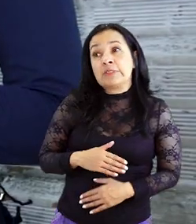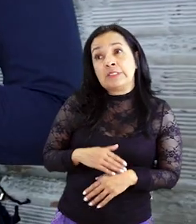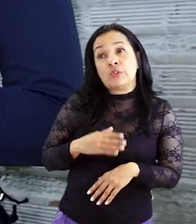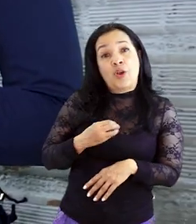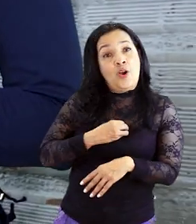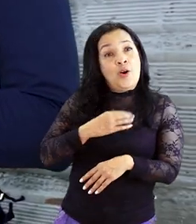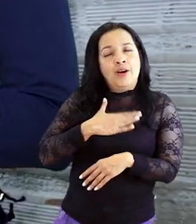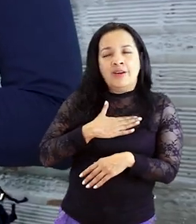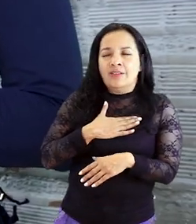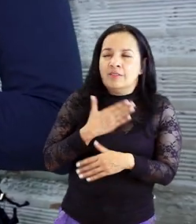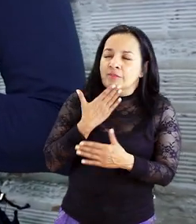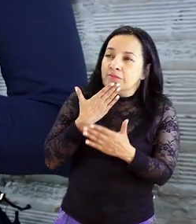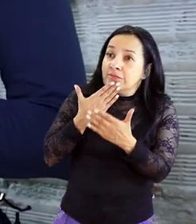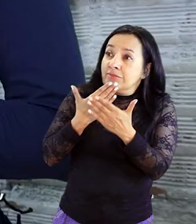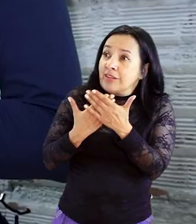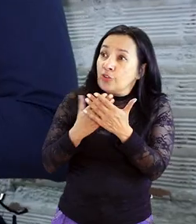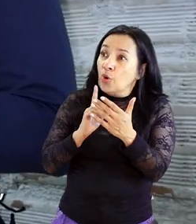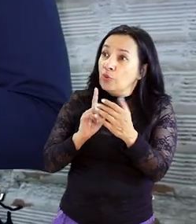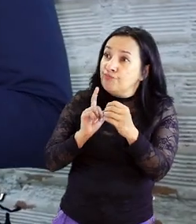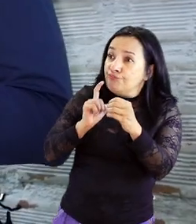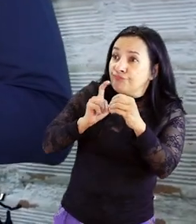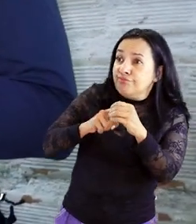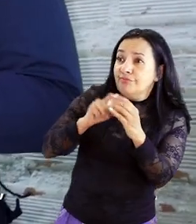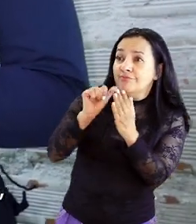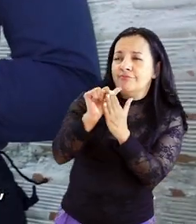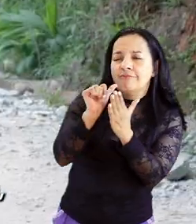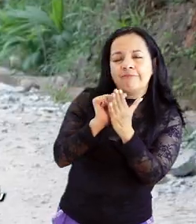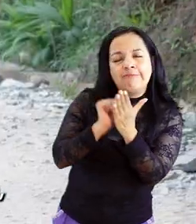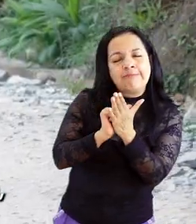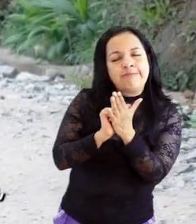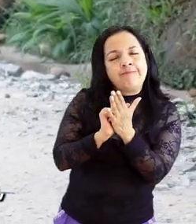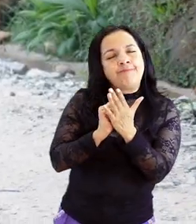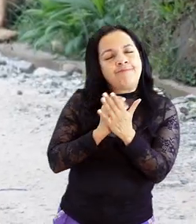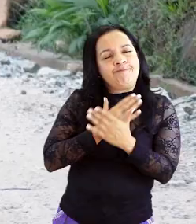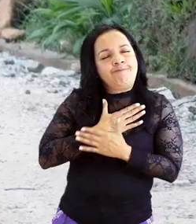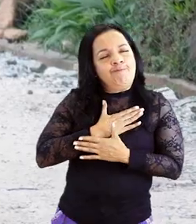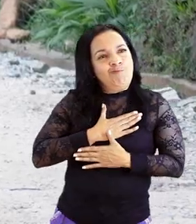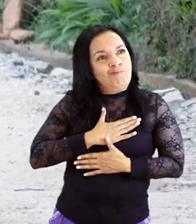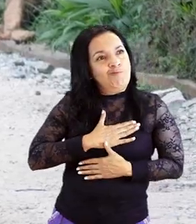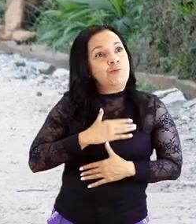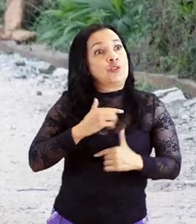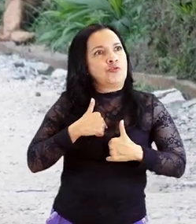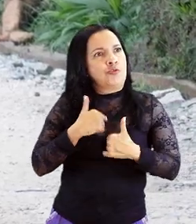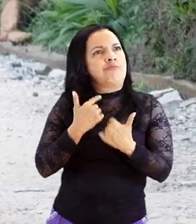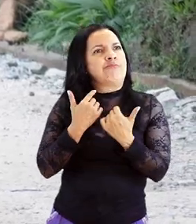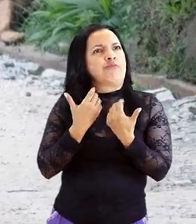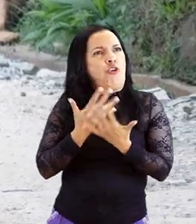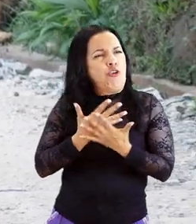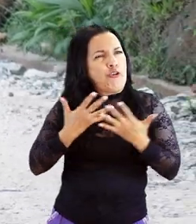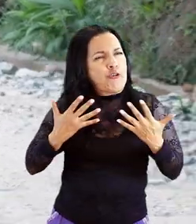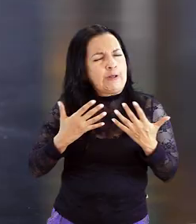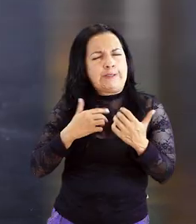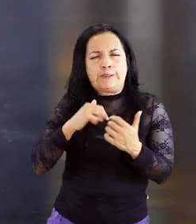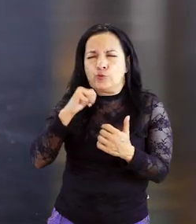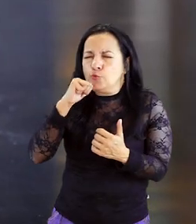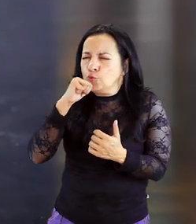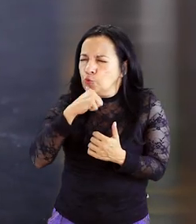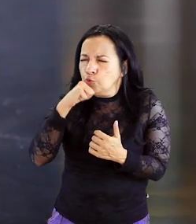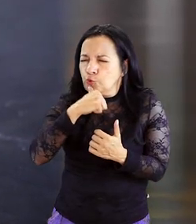Y gracias a la oportunidad de hacer parte de este programa, he logrado superar